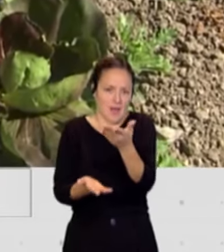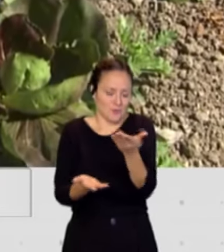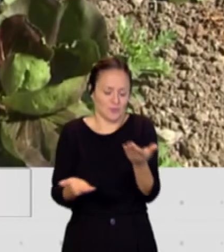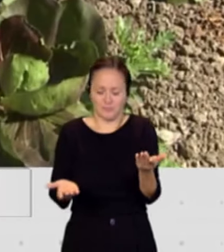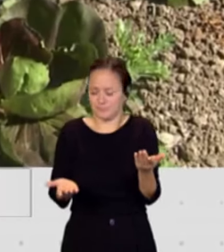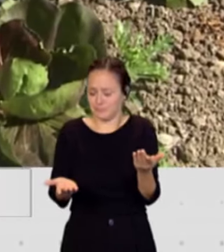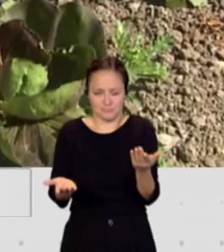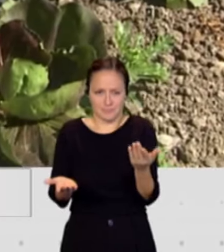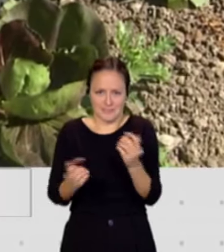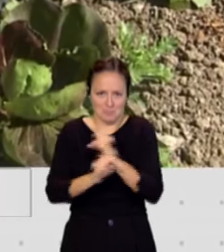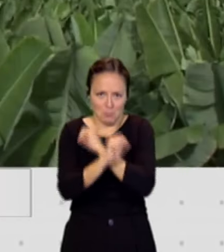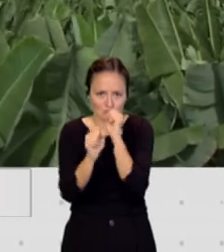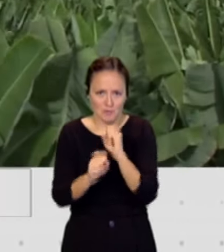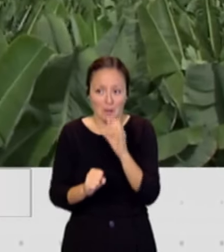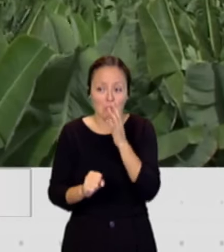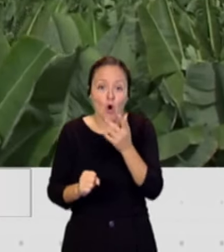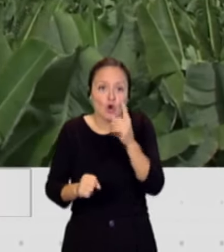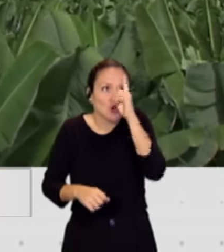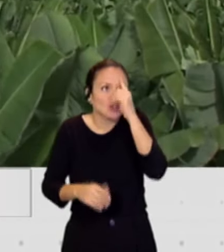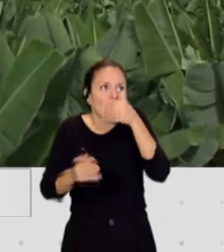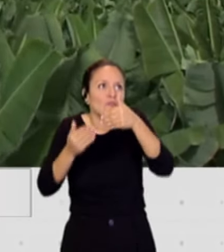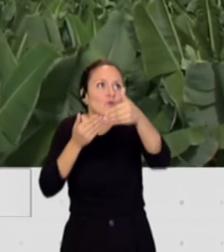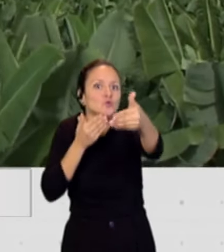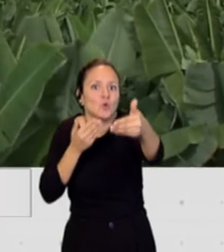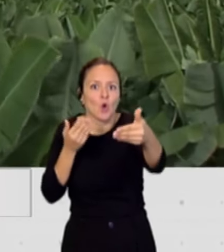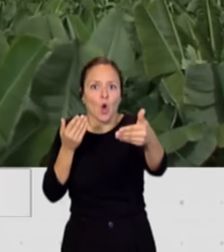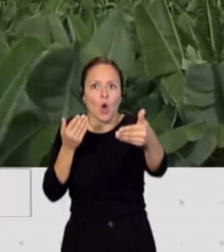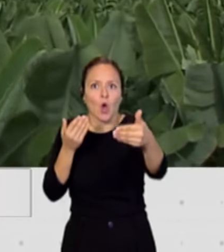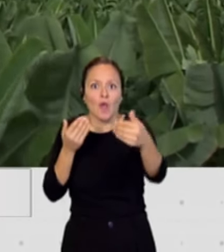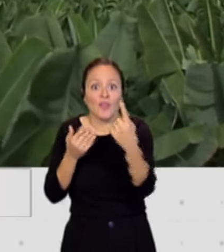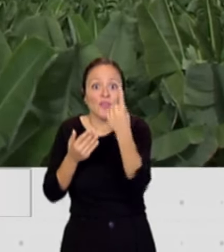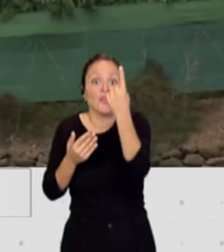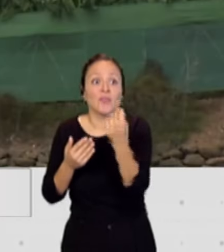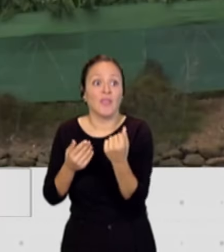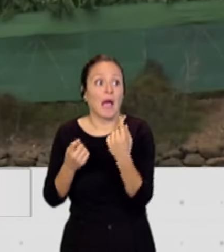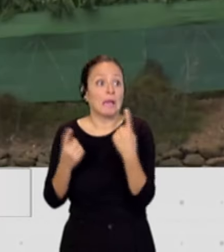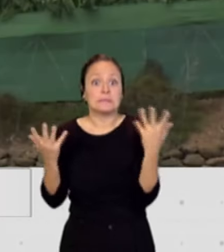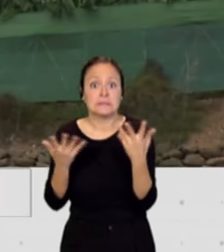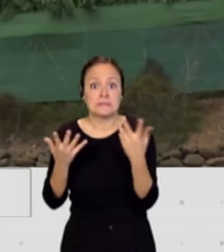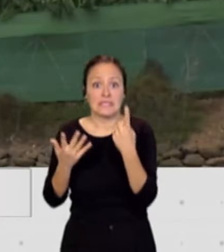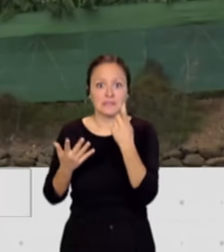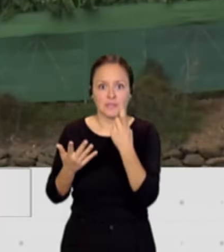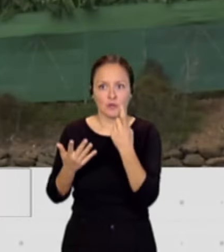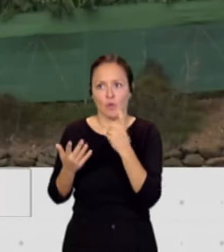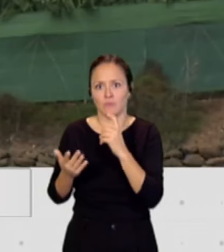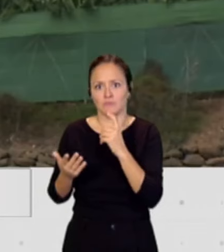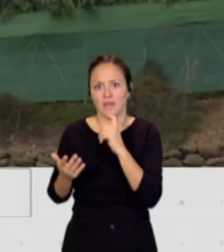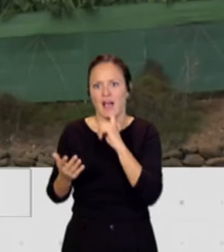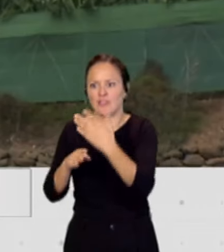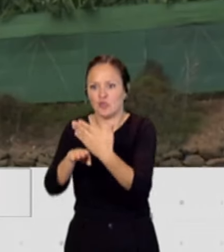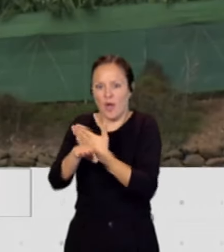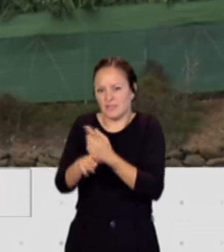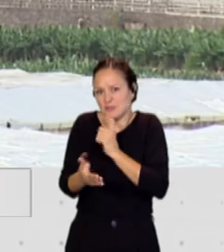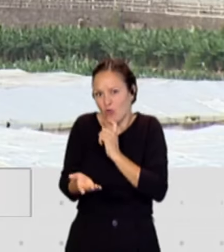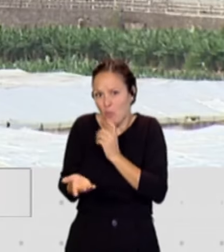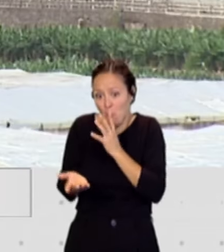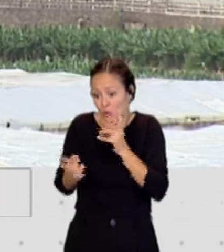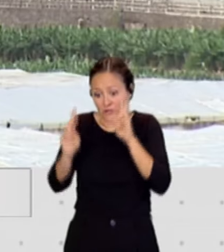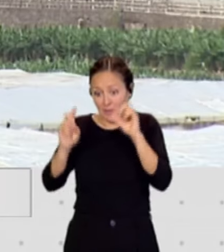no es no es viable porque nadie sabe cuándo le va a hacer falta ese único día que tienen en el año para hacer sus cuestiones